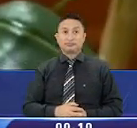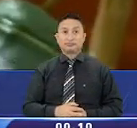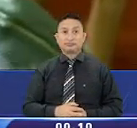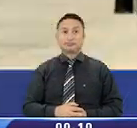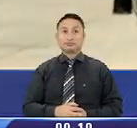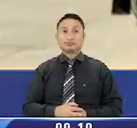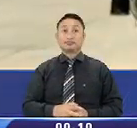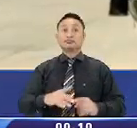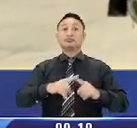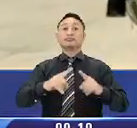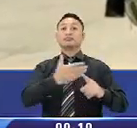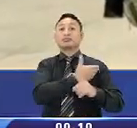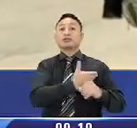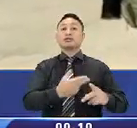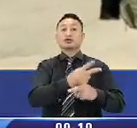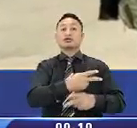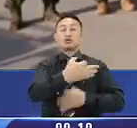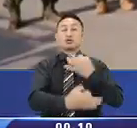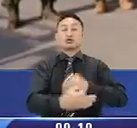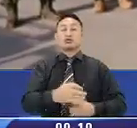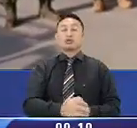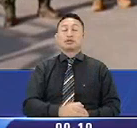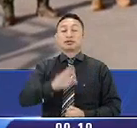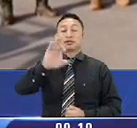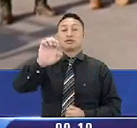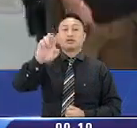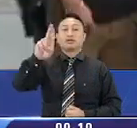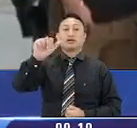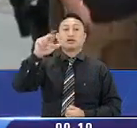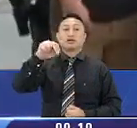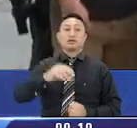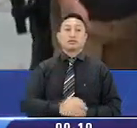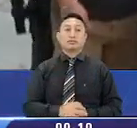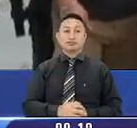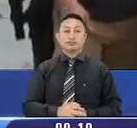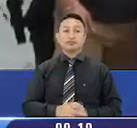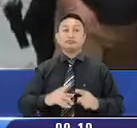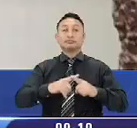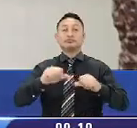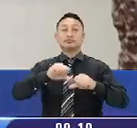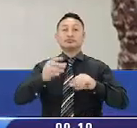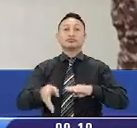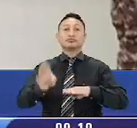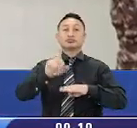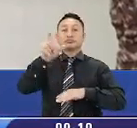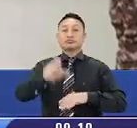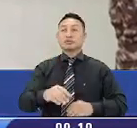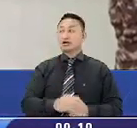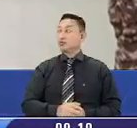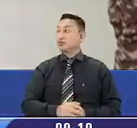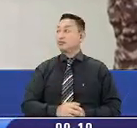ex presidente del Consejo de la Judicatura Wilman Terán y el ex asambleísta